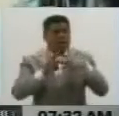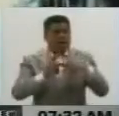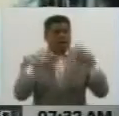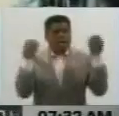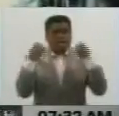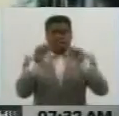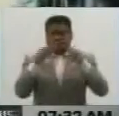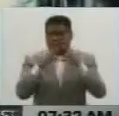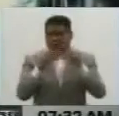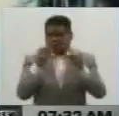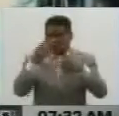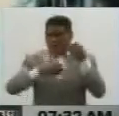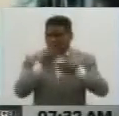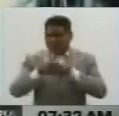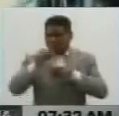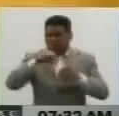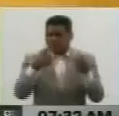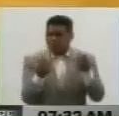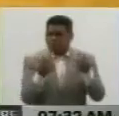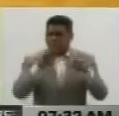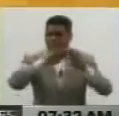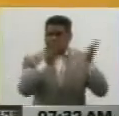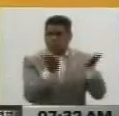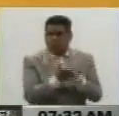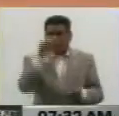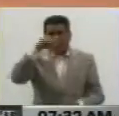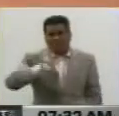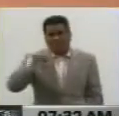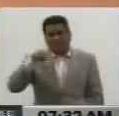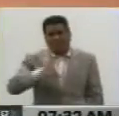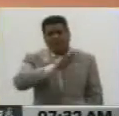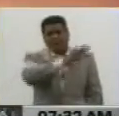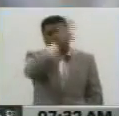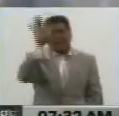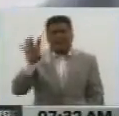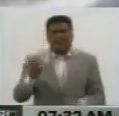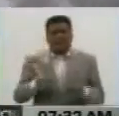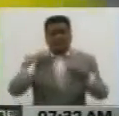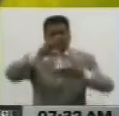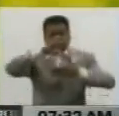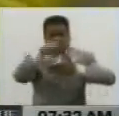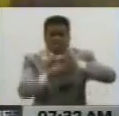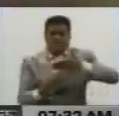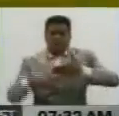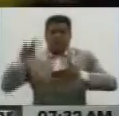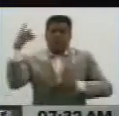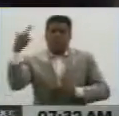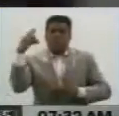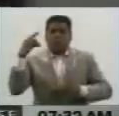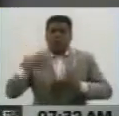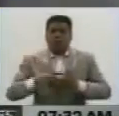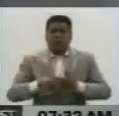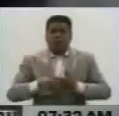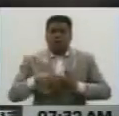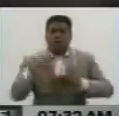la economía mundial. En nuestra región, países como Bolivia, Chile y Perú han logrado